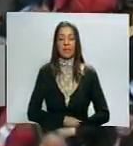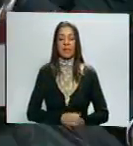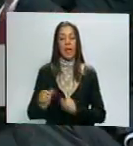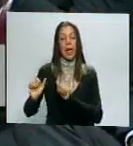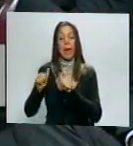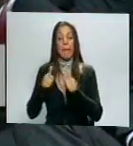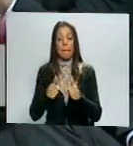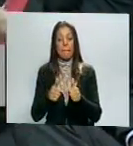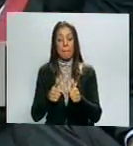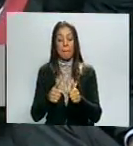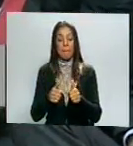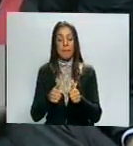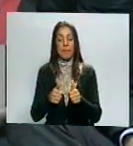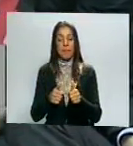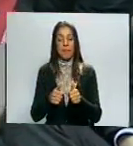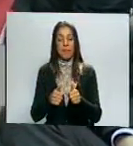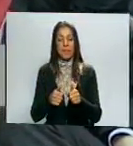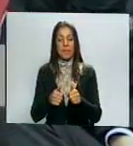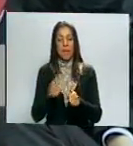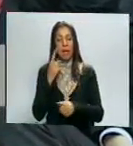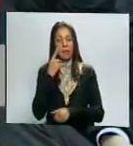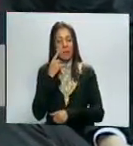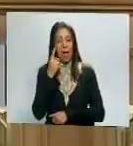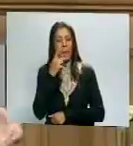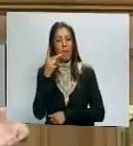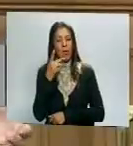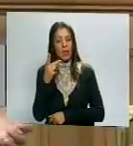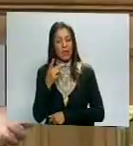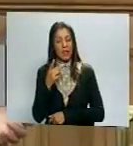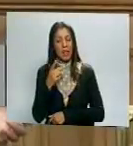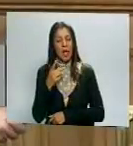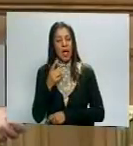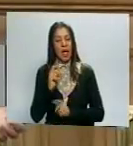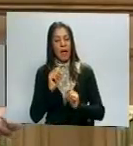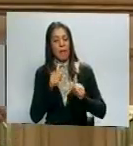comienza, como son las cosas de la política, ¿no?, a ser reconocida